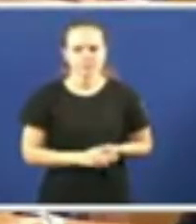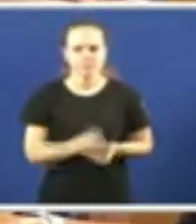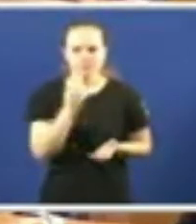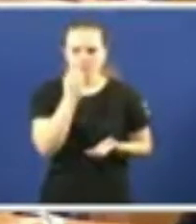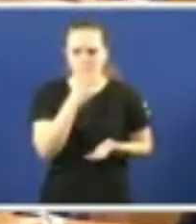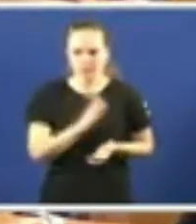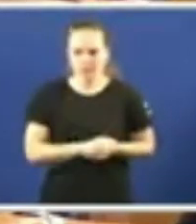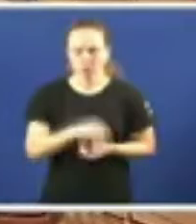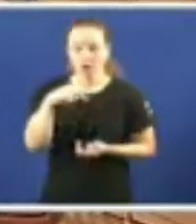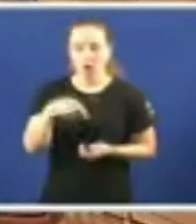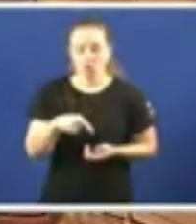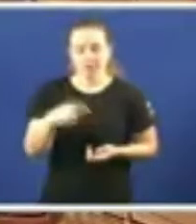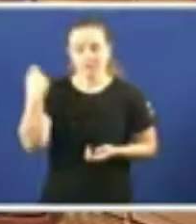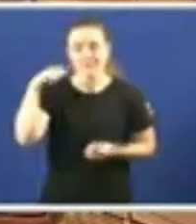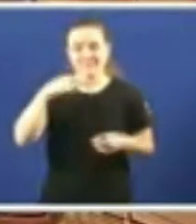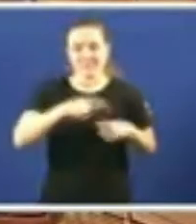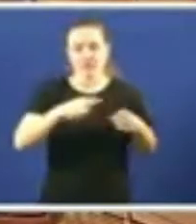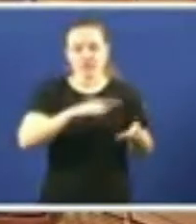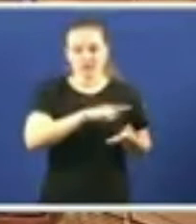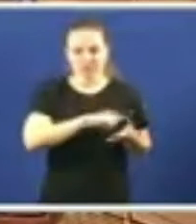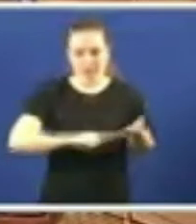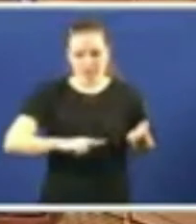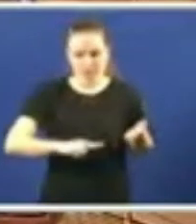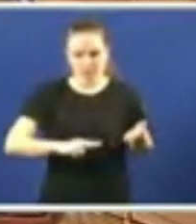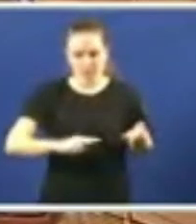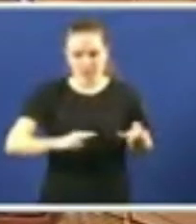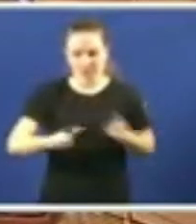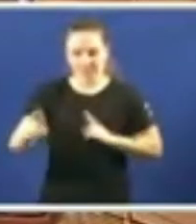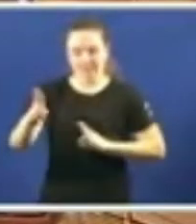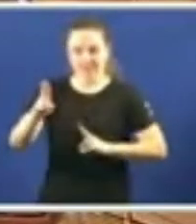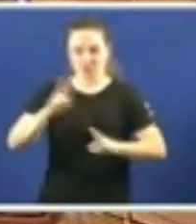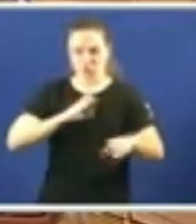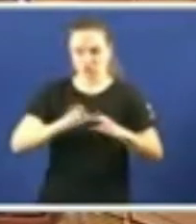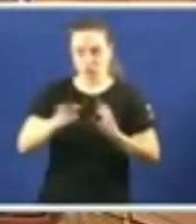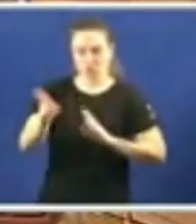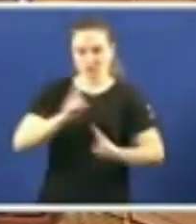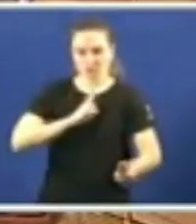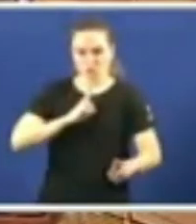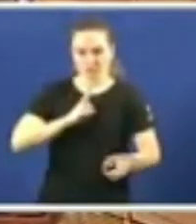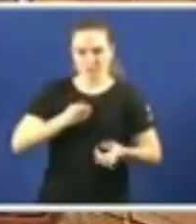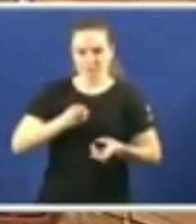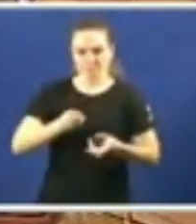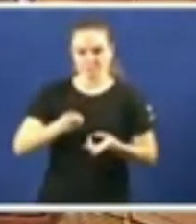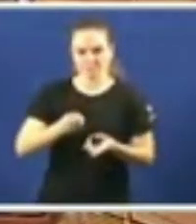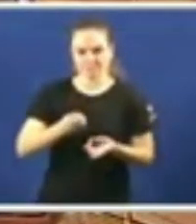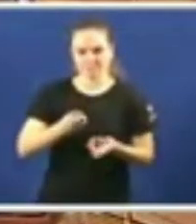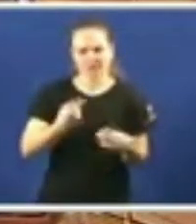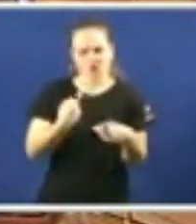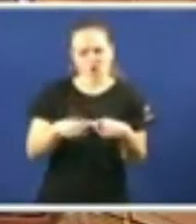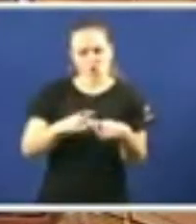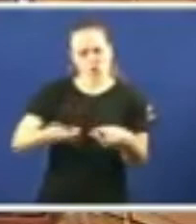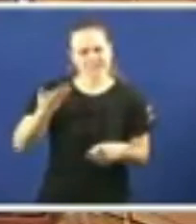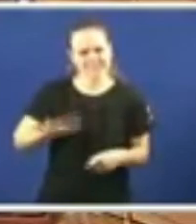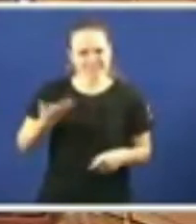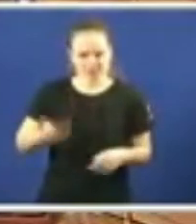Oxe, o presidente da Xunta de Galiza, na resposta que fixo o noso grupo, deslizou unhas acusacións que creo que son moi graves. Non?